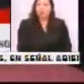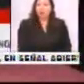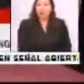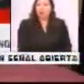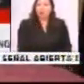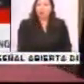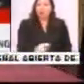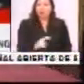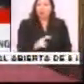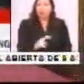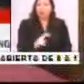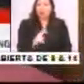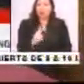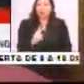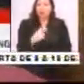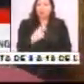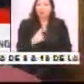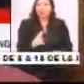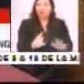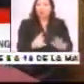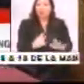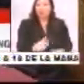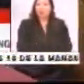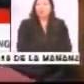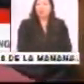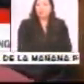2000, okay, del 2017,